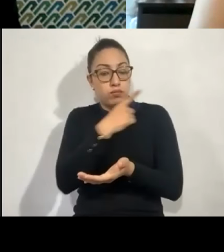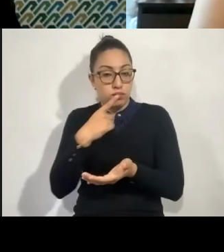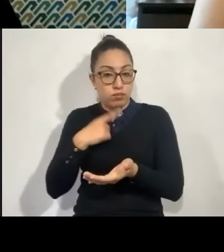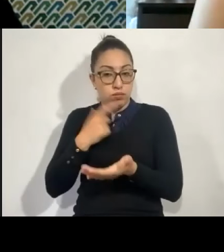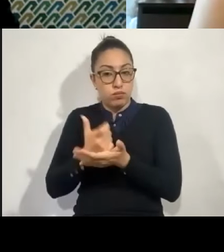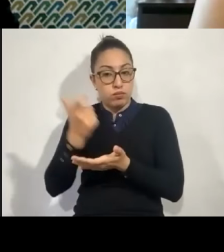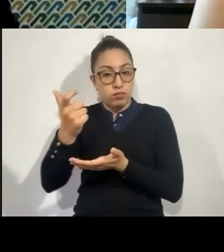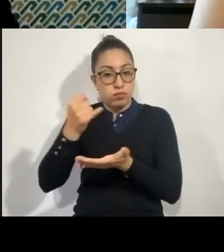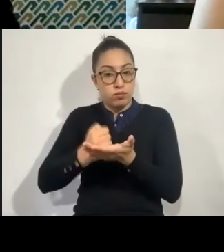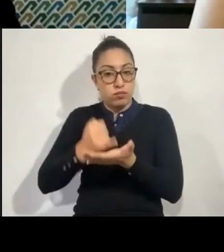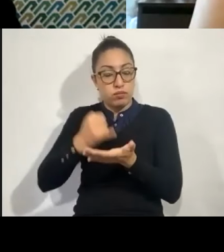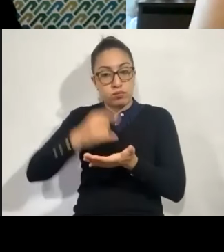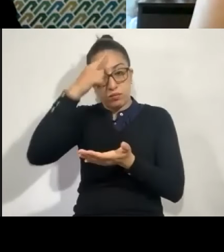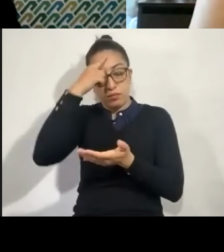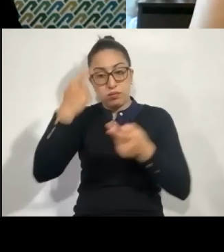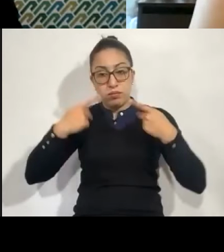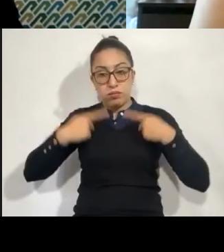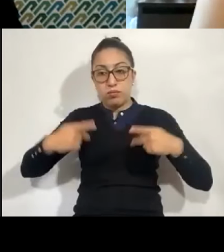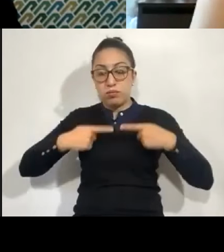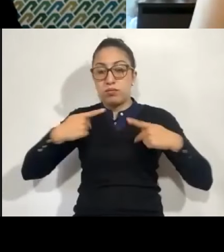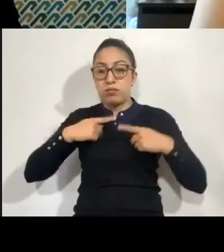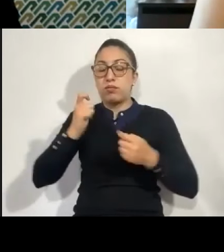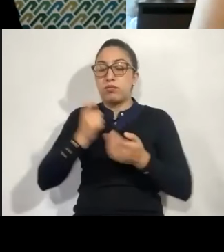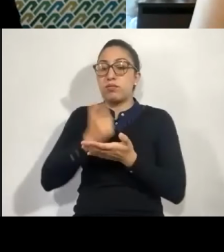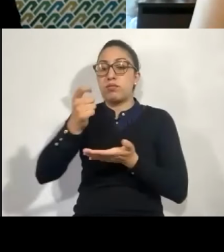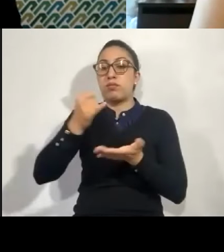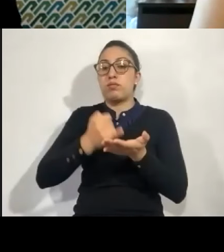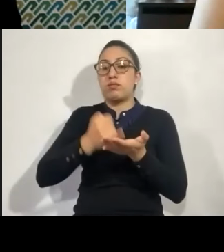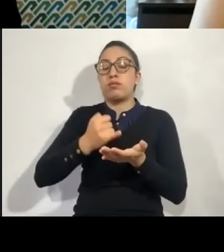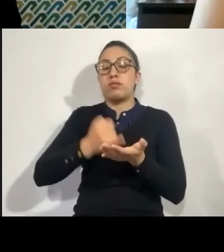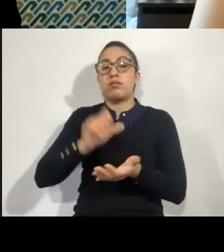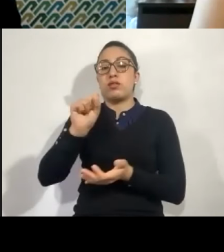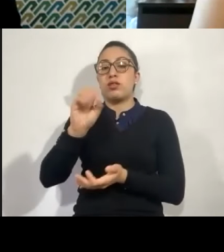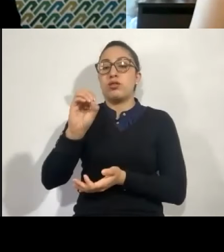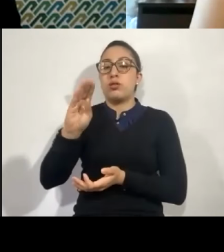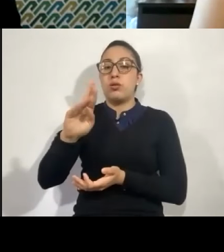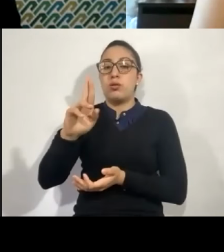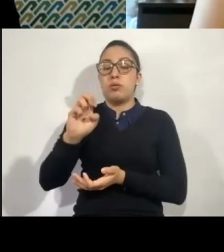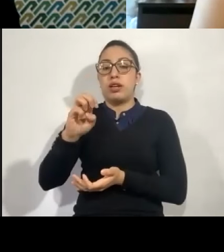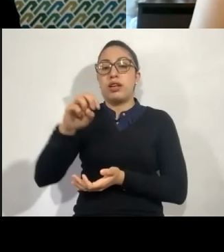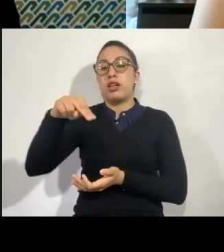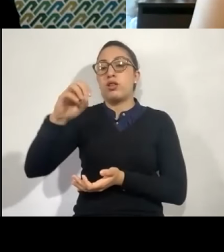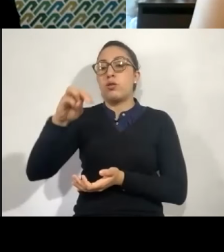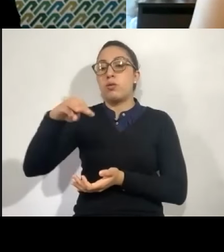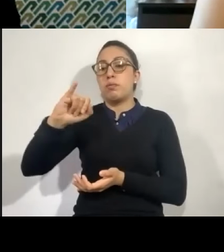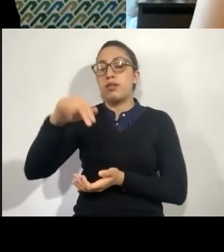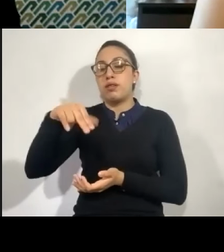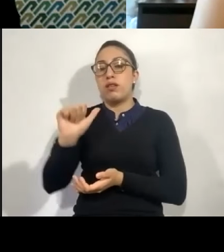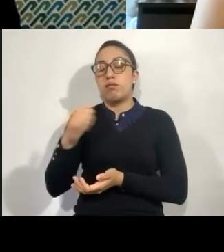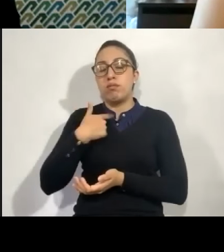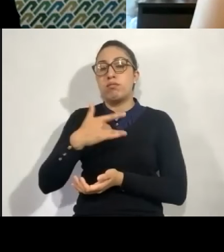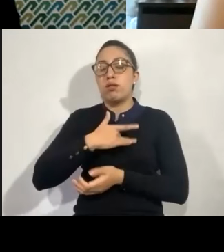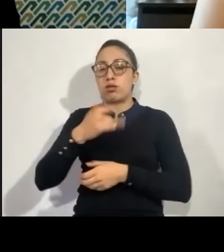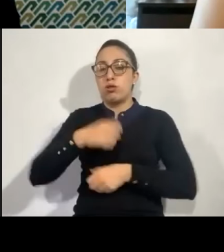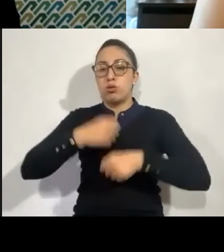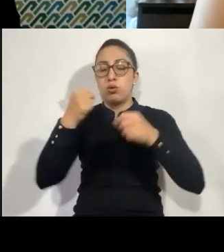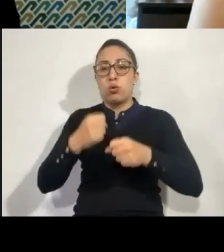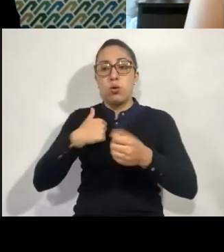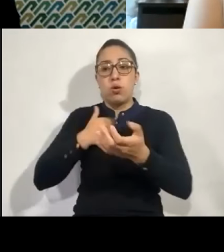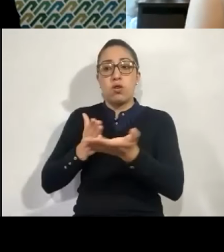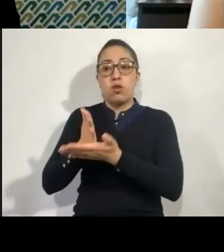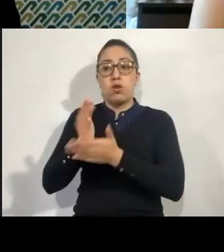los contribuyentes del impuesto sobre nómina, nosotros consideramos y estamos seguros, diputada, de que de ninguna manera